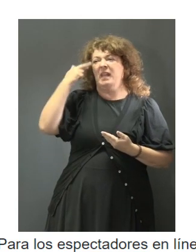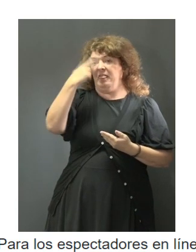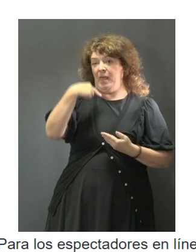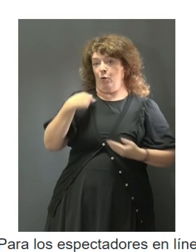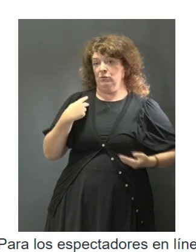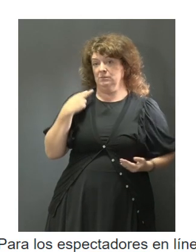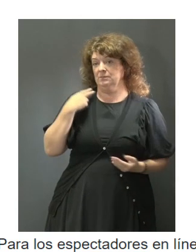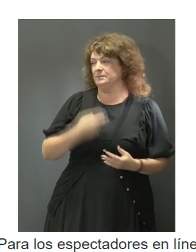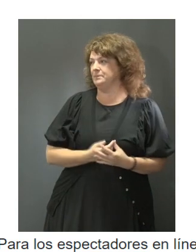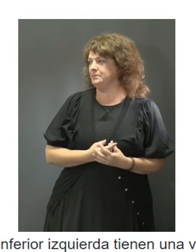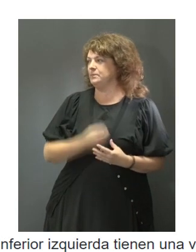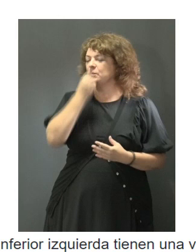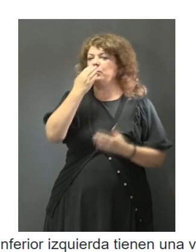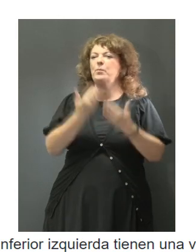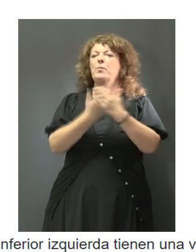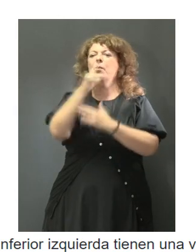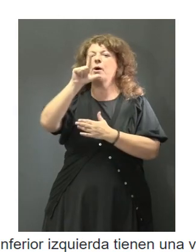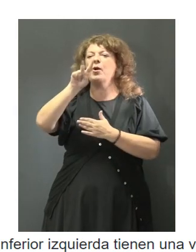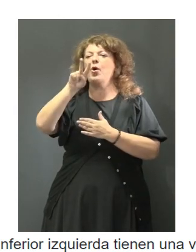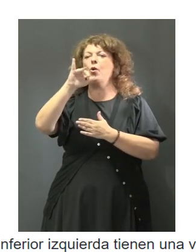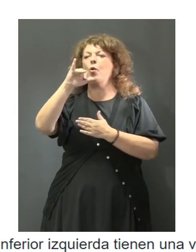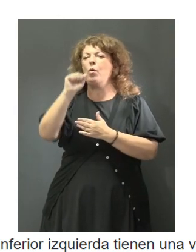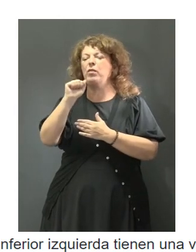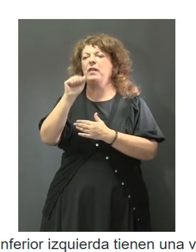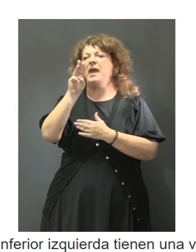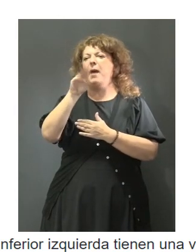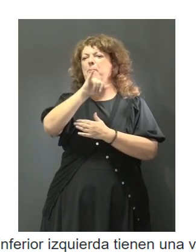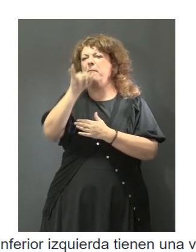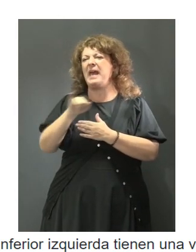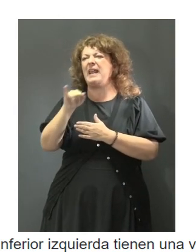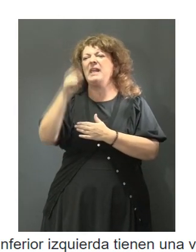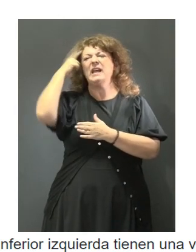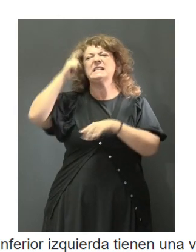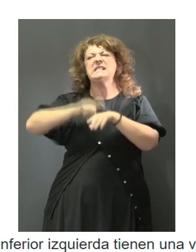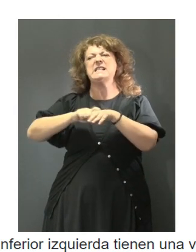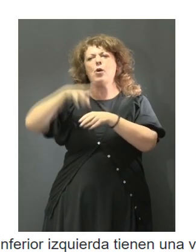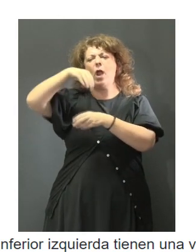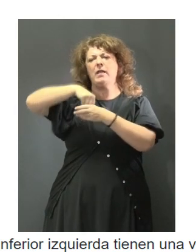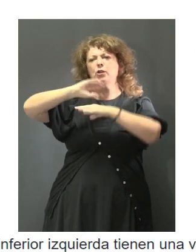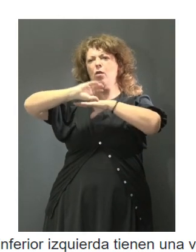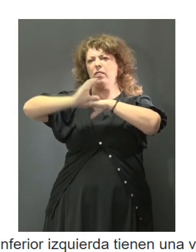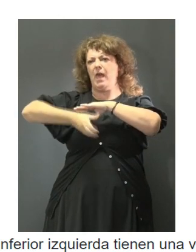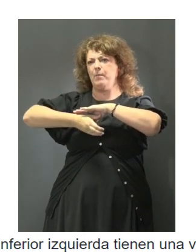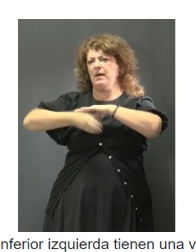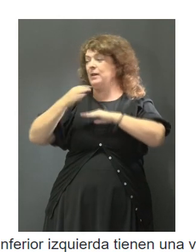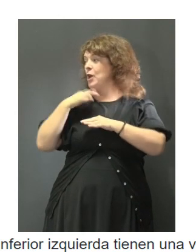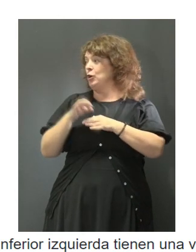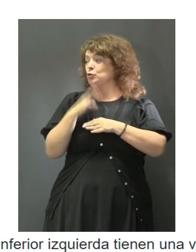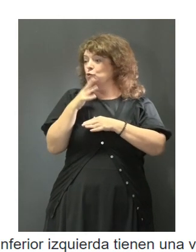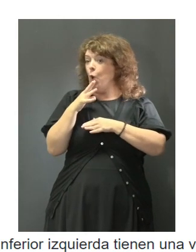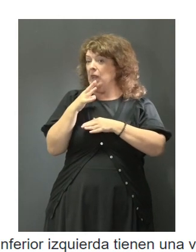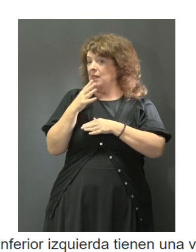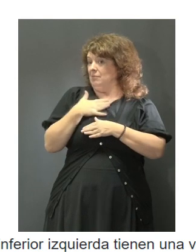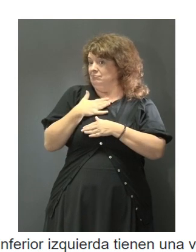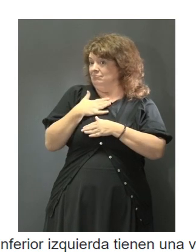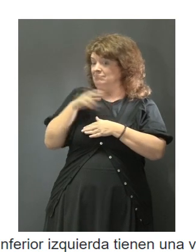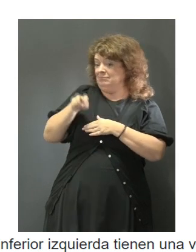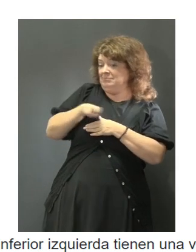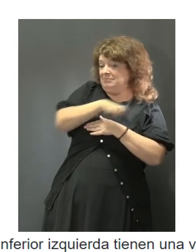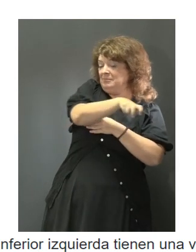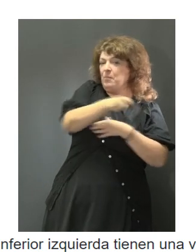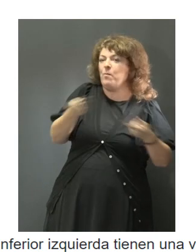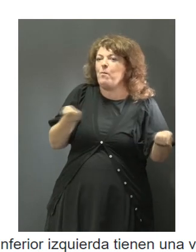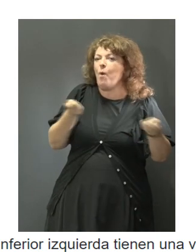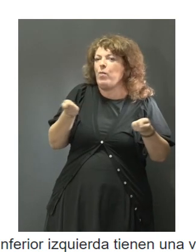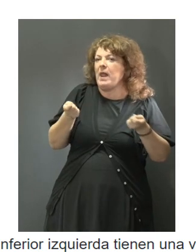Buenos días, soy Lucía Pérez Castilla, psicóloga del CEAPAT, y tengo la suerte de poder moderar